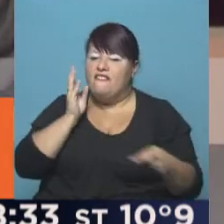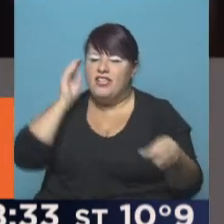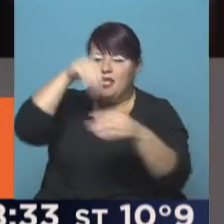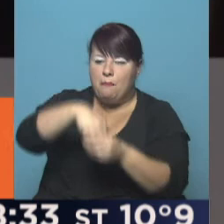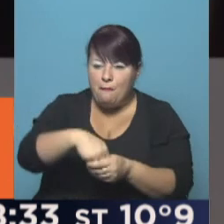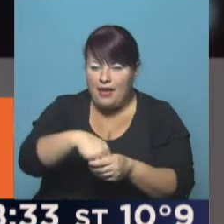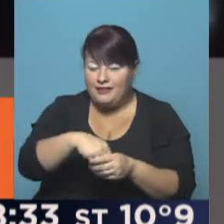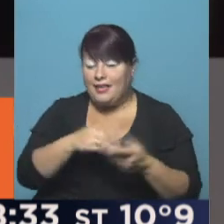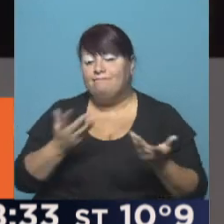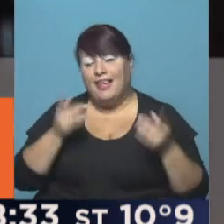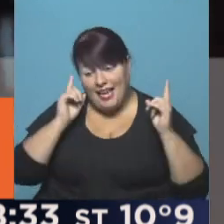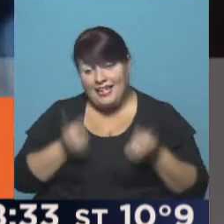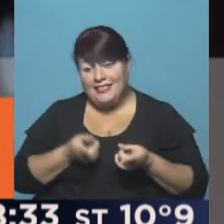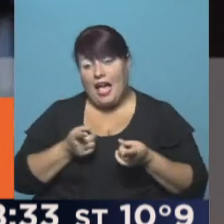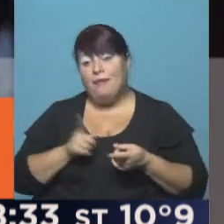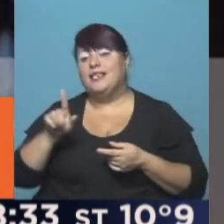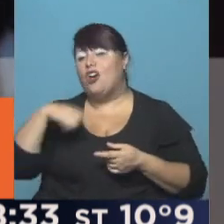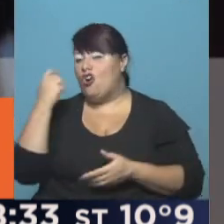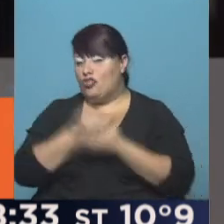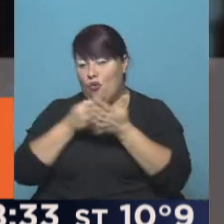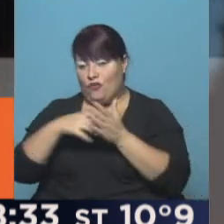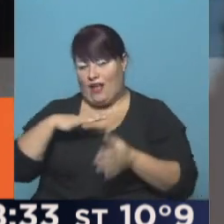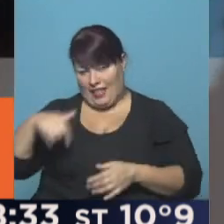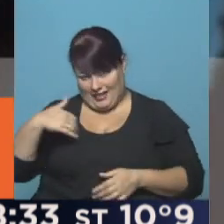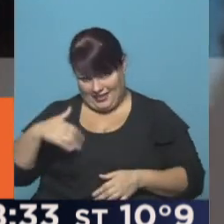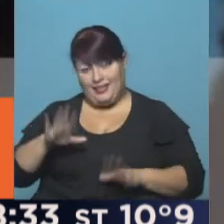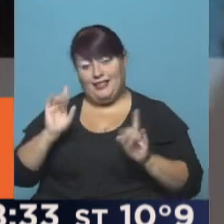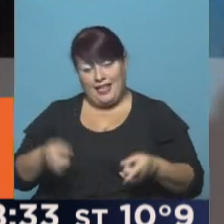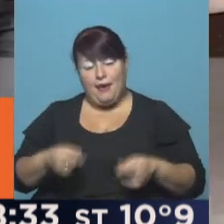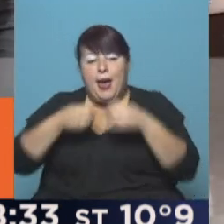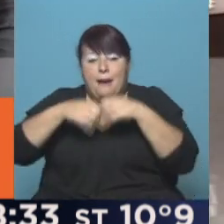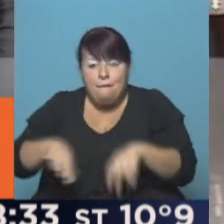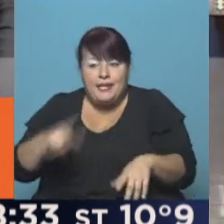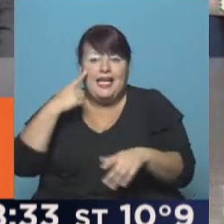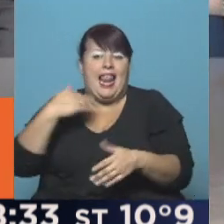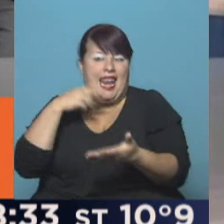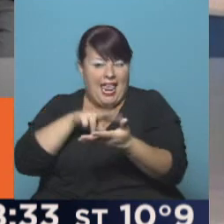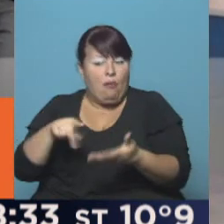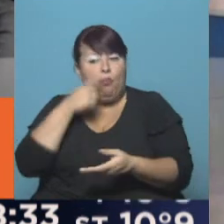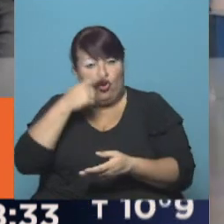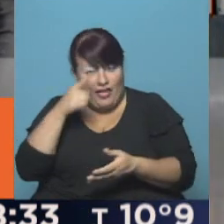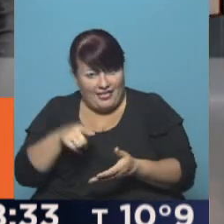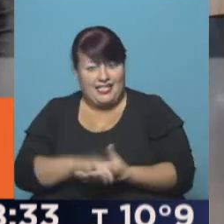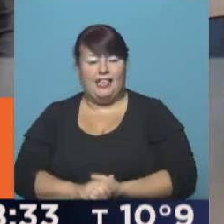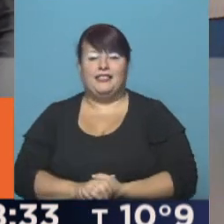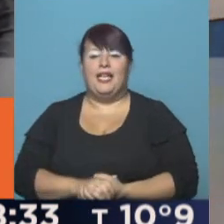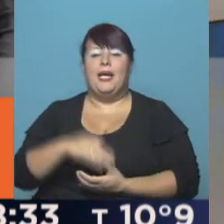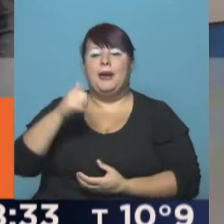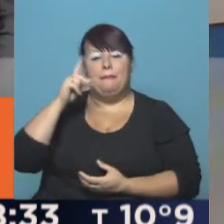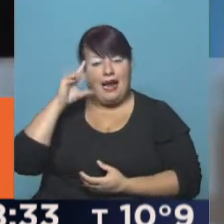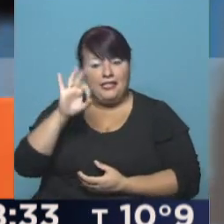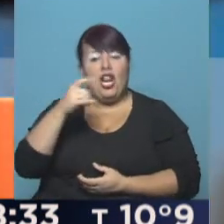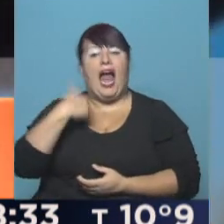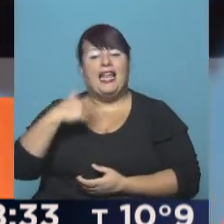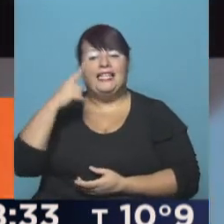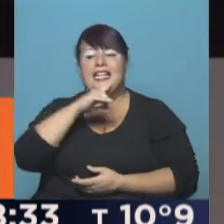acceso, que también es otro de los desafíos del país, ¿no? Bueno, y el desafío es comenzar a leer este libro interesante, Marcelo Larraqui,